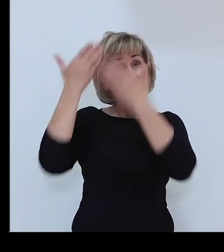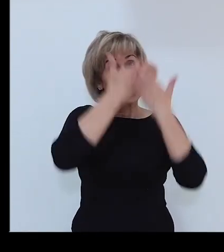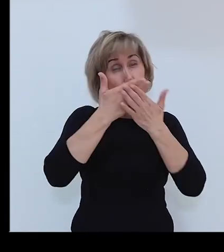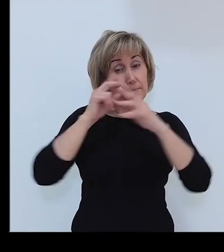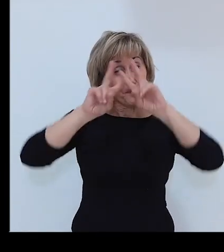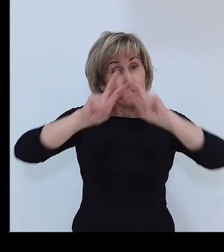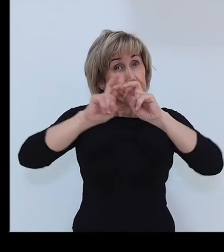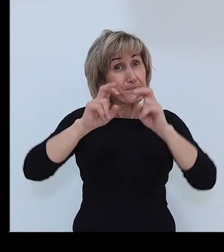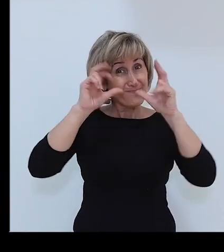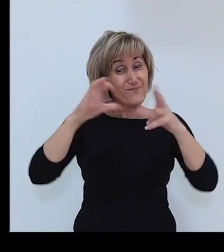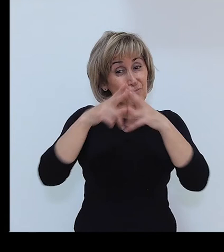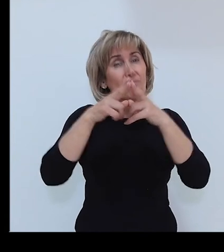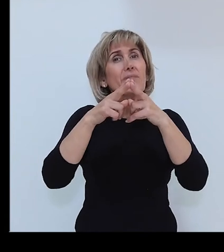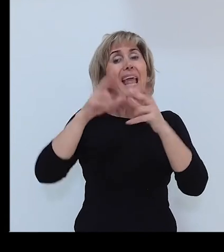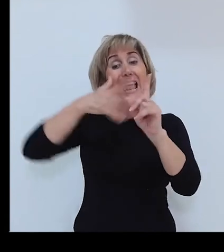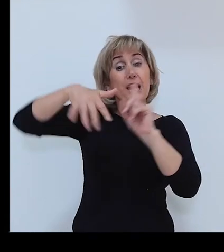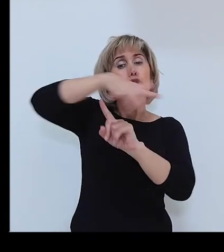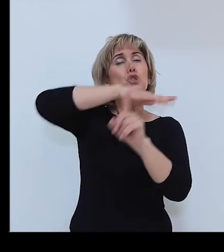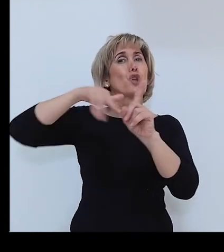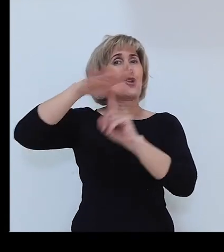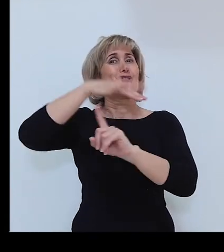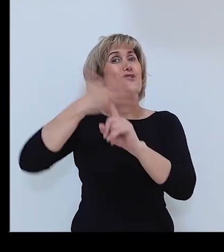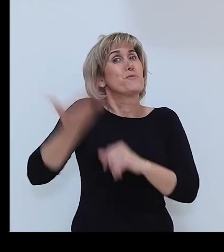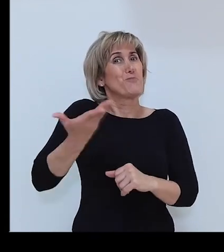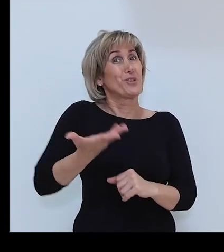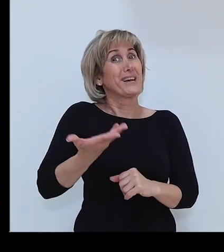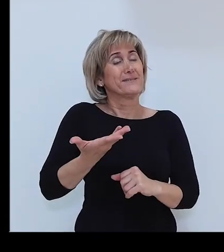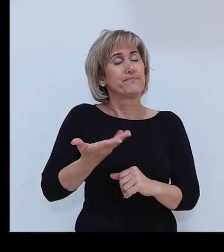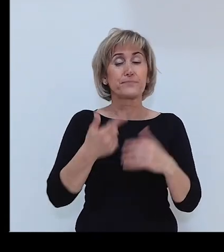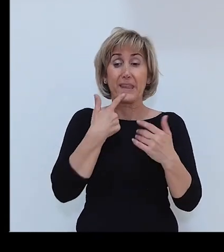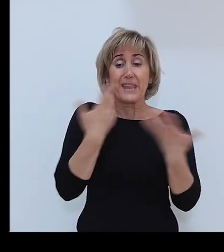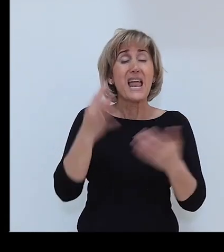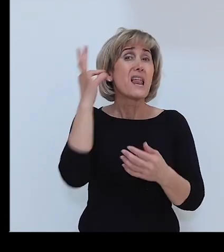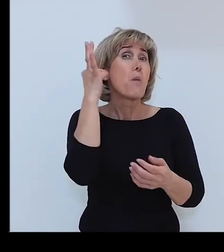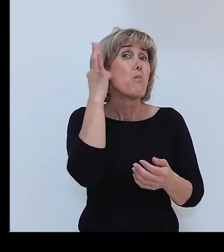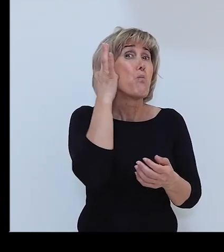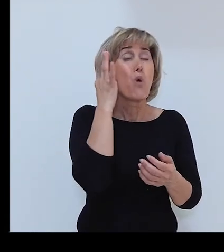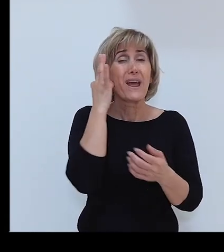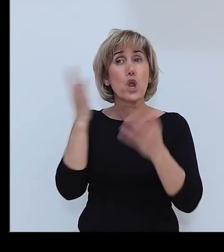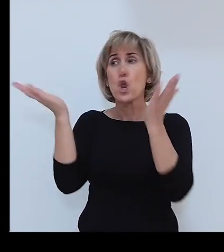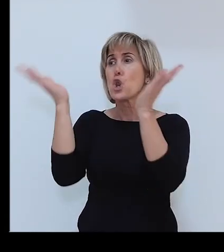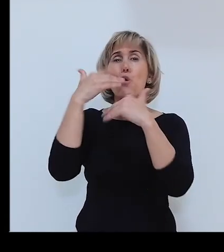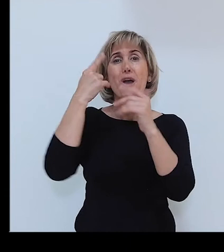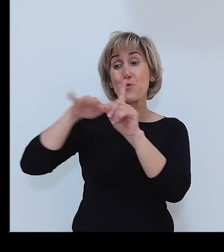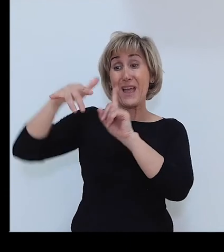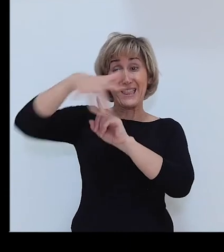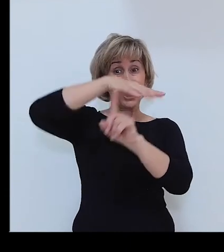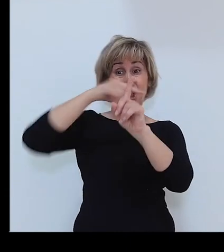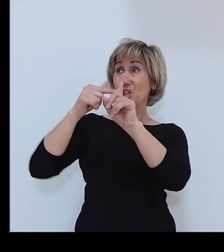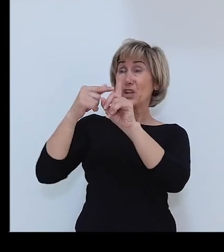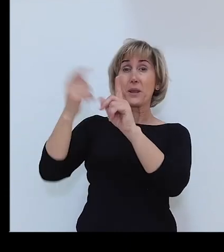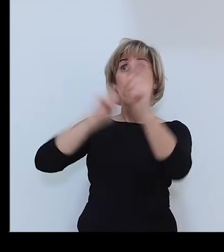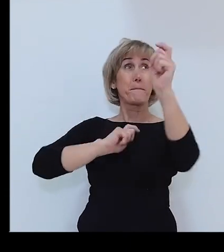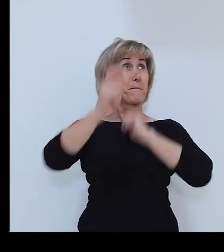que estamos viendo hoy cada vez que estudiamos desde la sociología de la educación el entorno, ¿no? Y decía que las